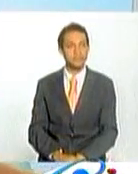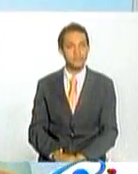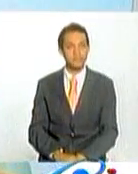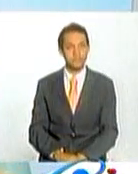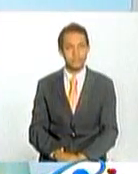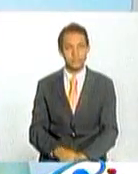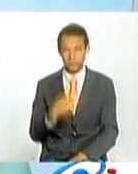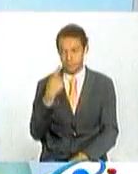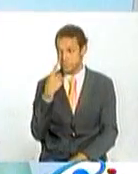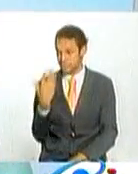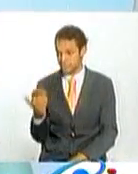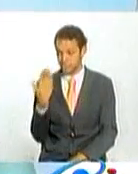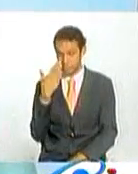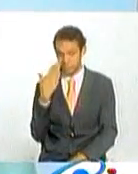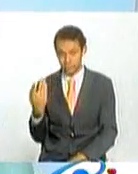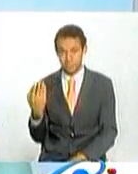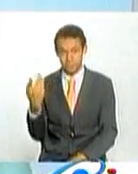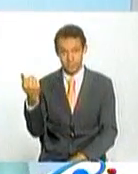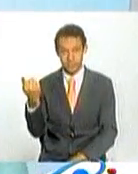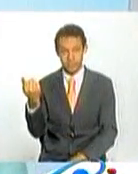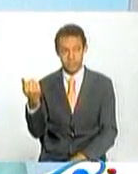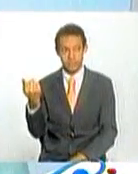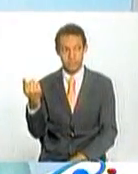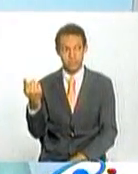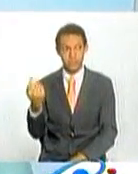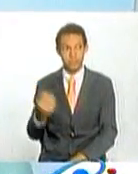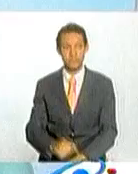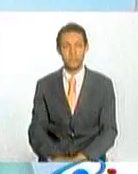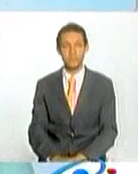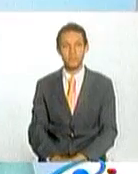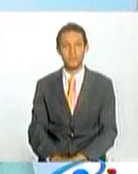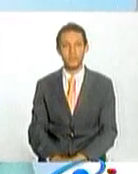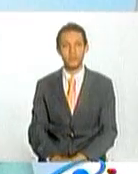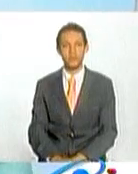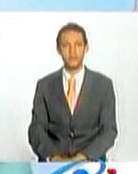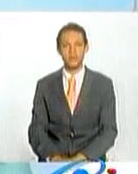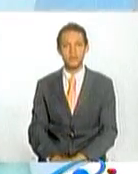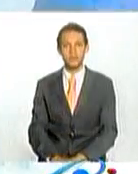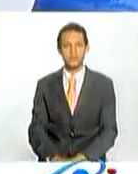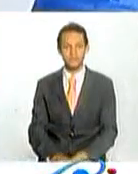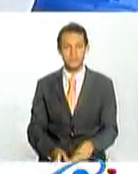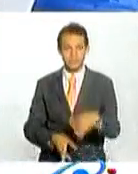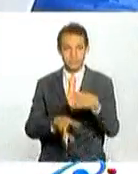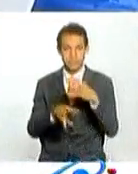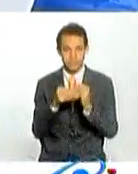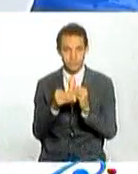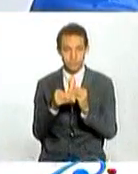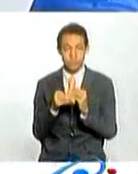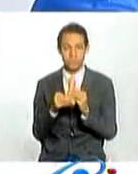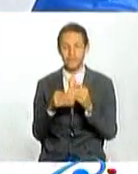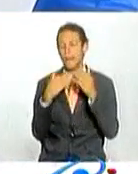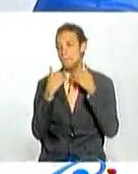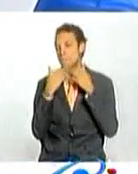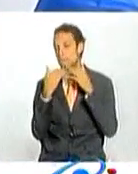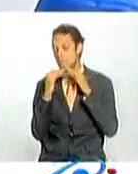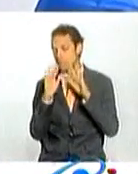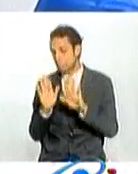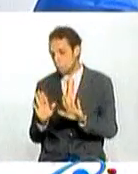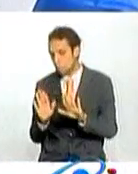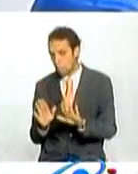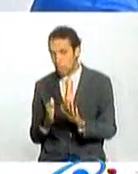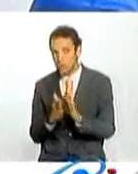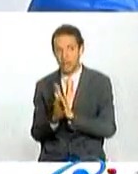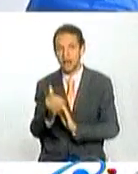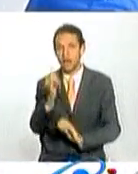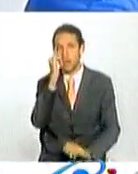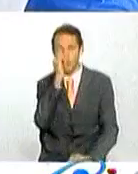vamos a ver si aquí nos podemos ya ver aquí la imagen, ¿sí?, y no sé si aquí está con la